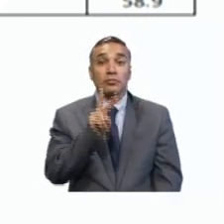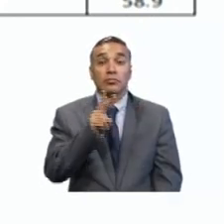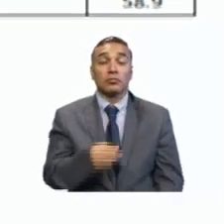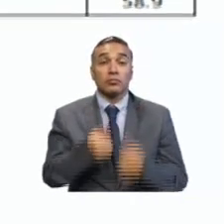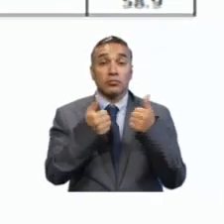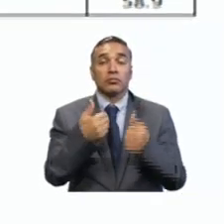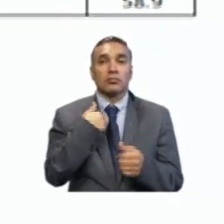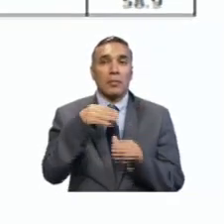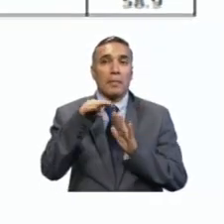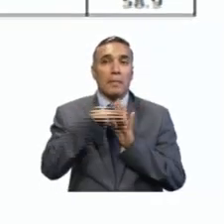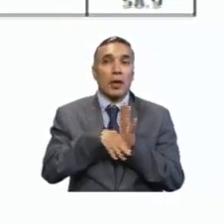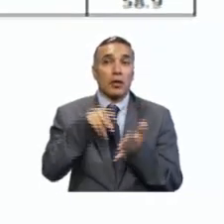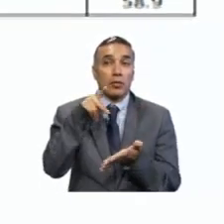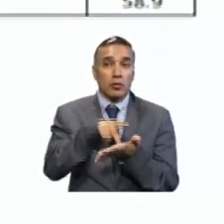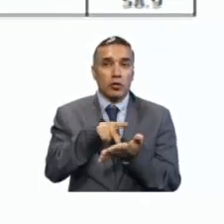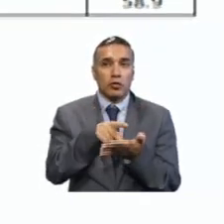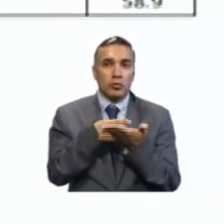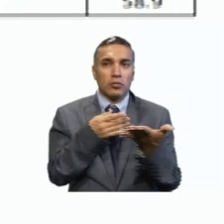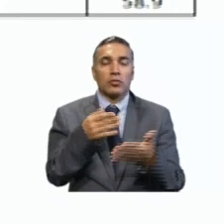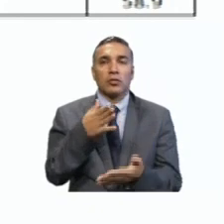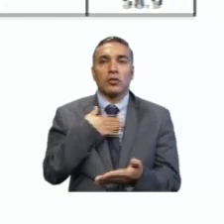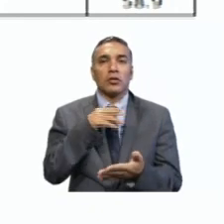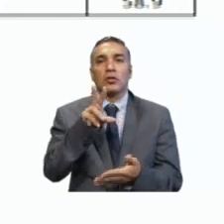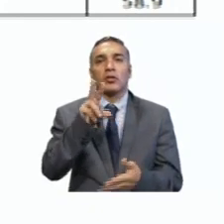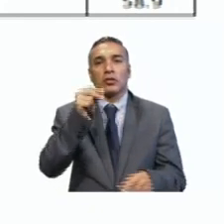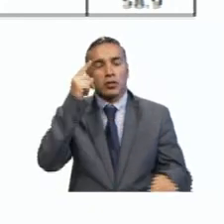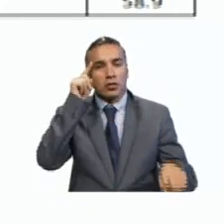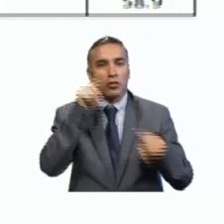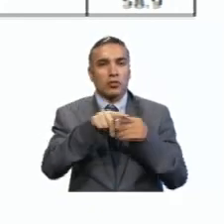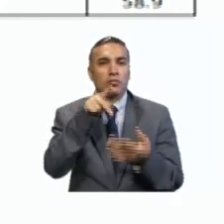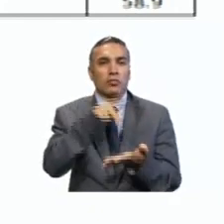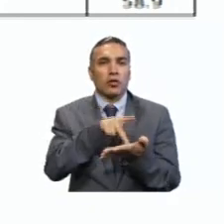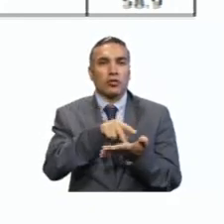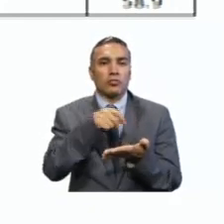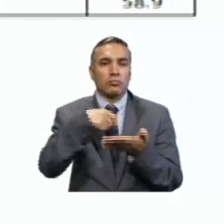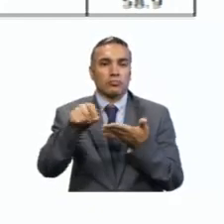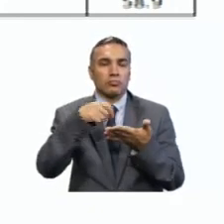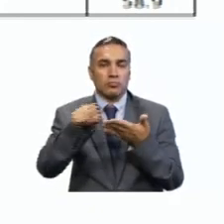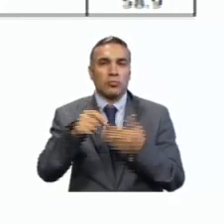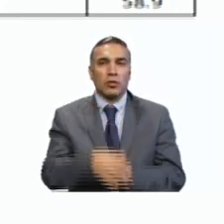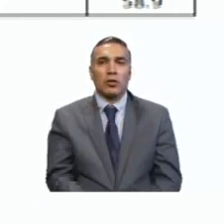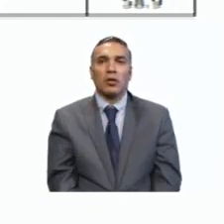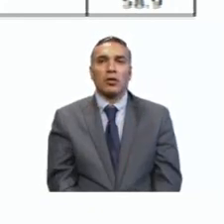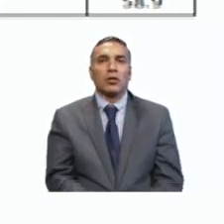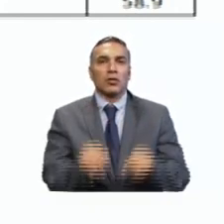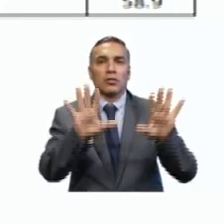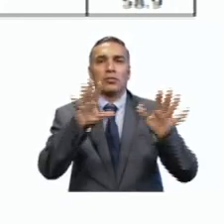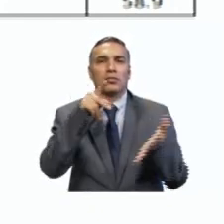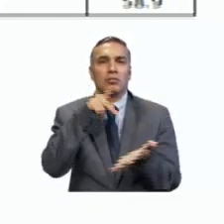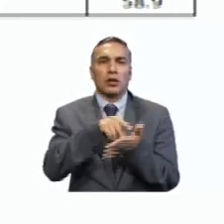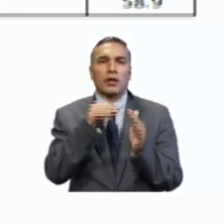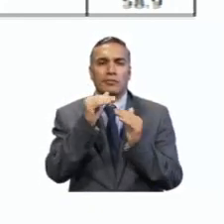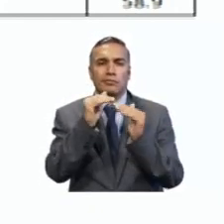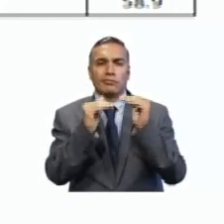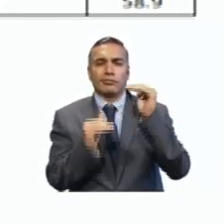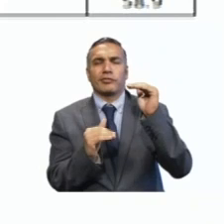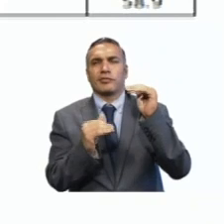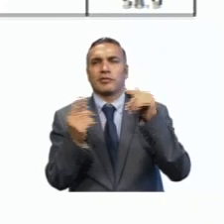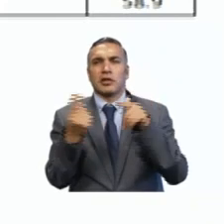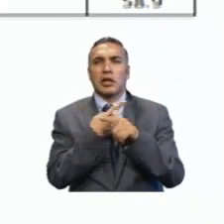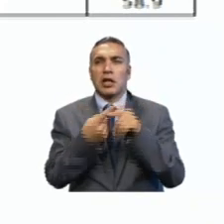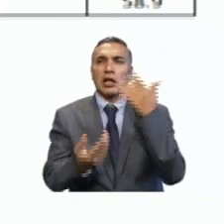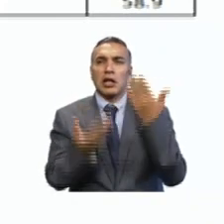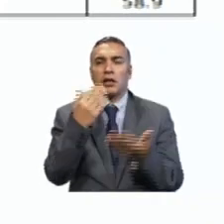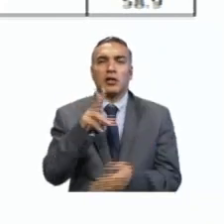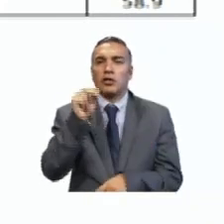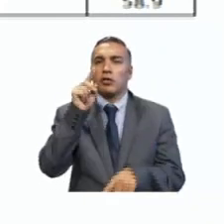que obtuvieron menor puntaje están impugnando las calificaciones, pero hay más de 10 puntos de diferencia, por lo que se presume